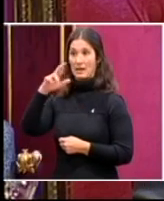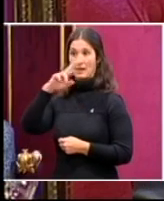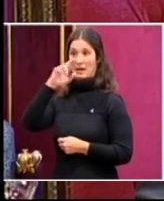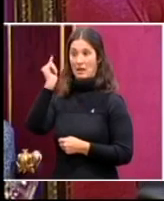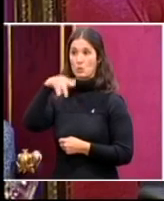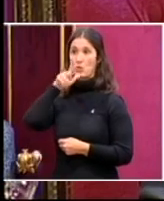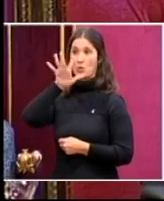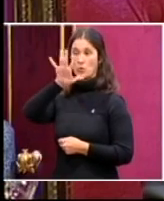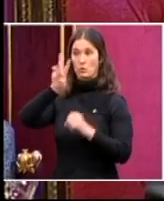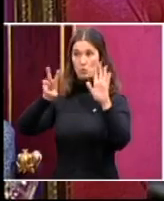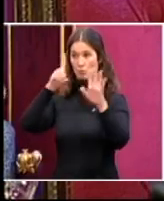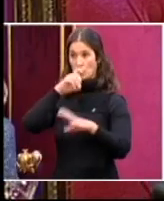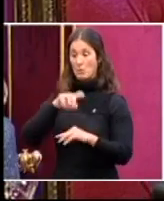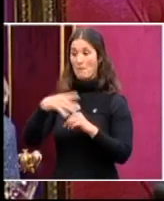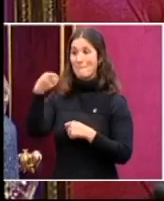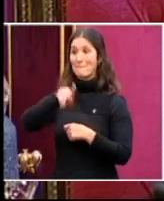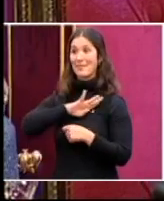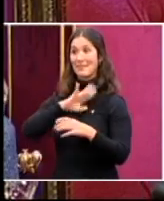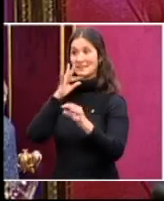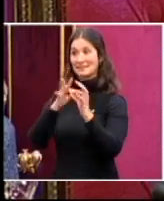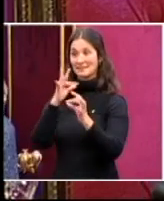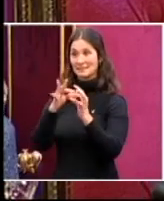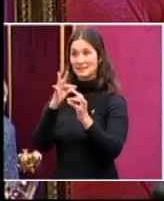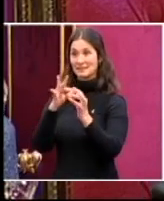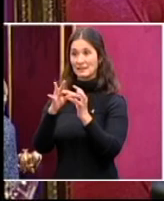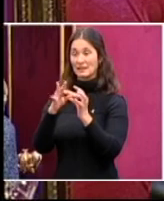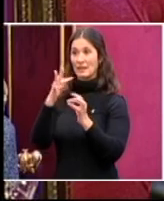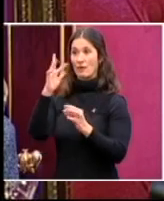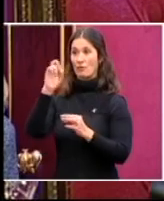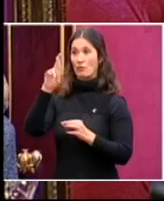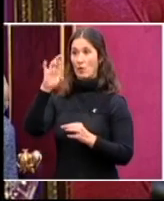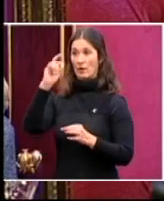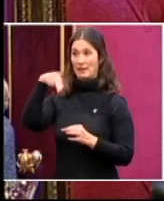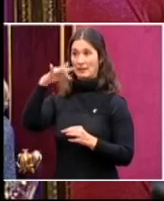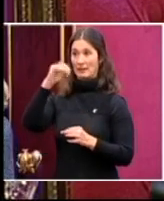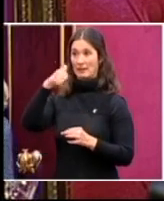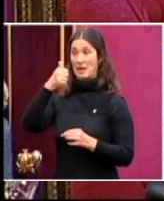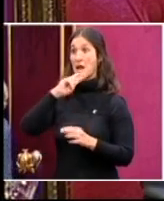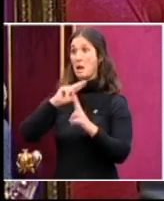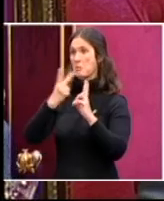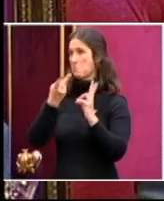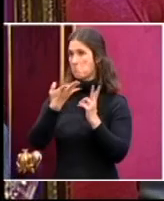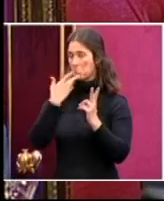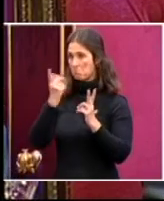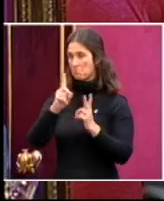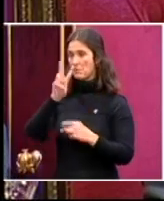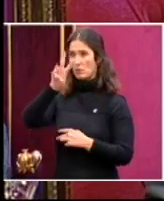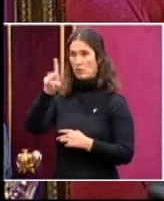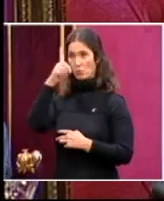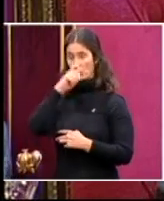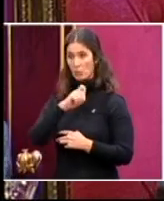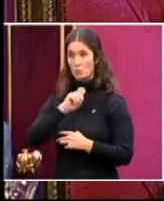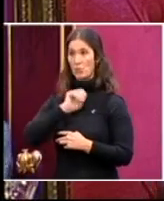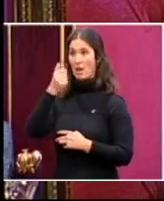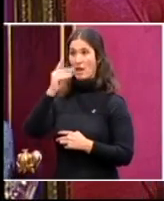58 años. En el mes de septiembre, Florentina, de apellido no conocido, de 32 años,